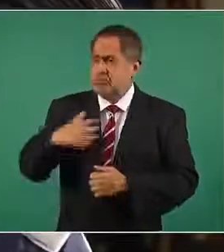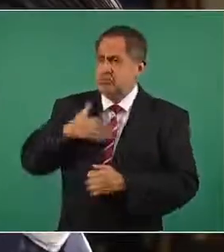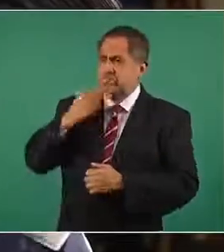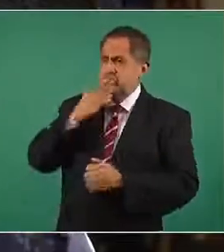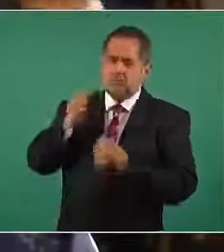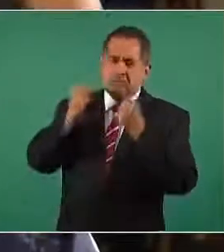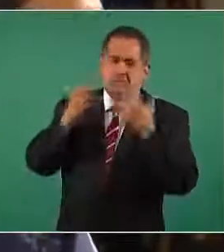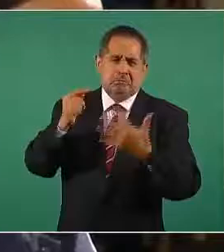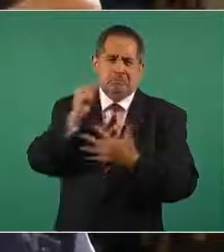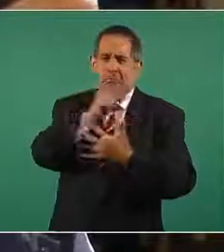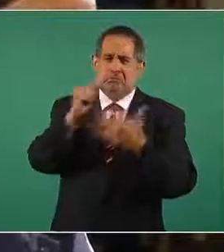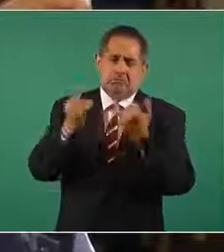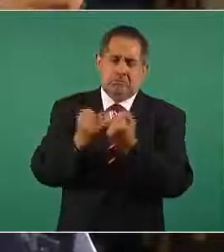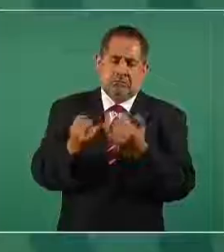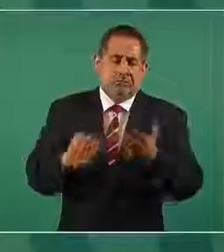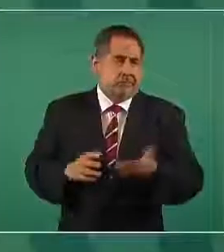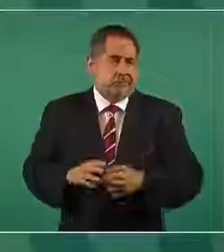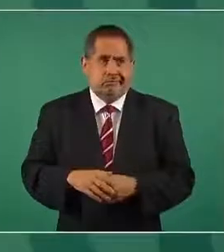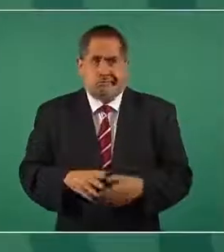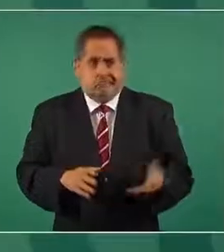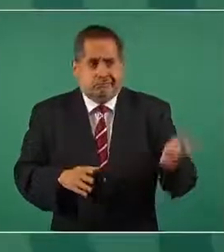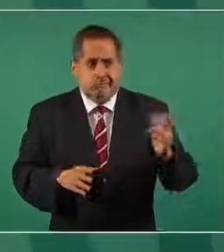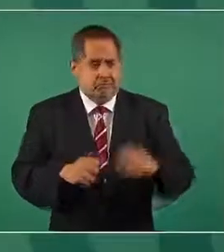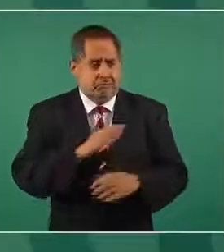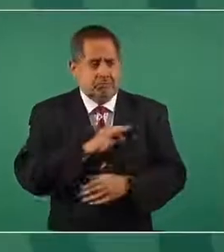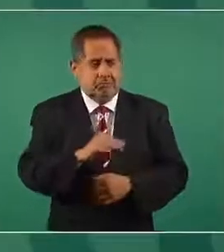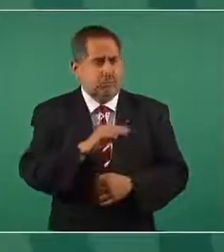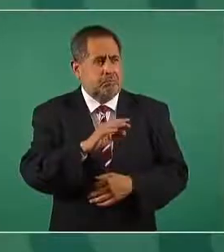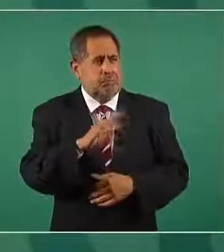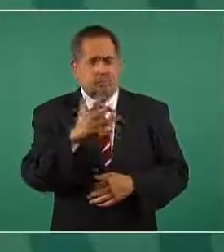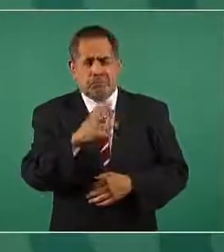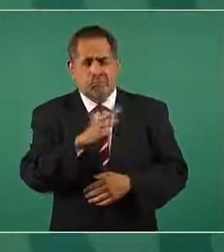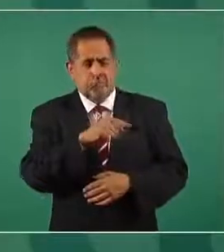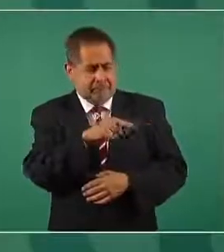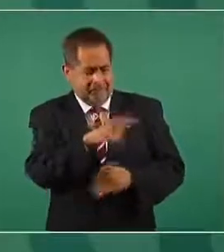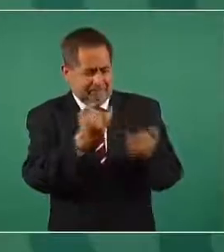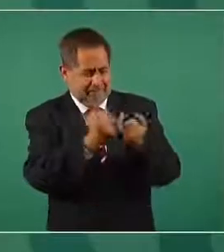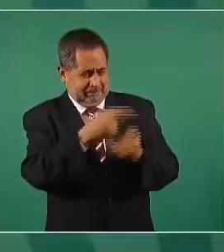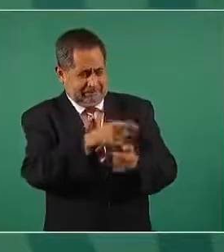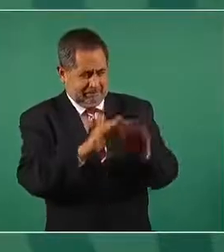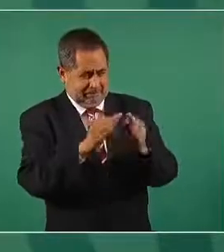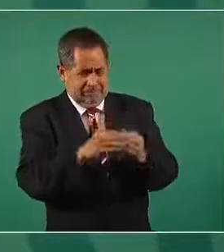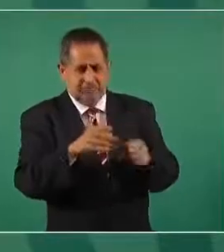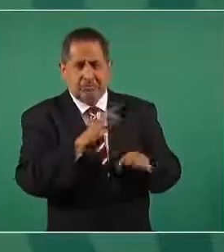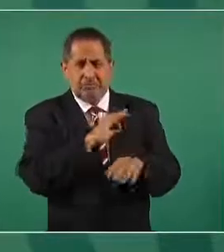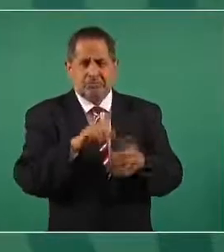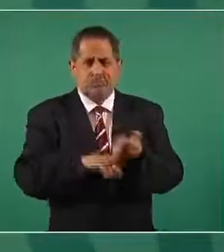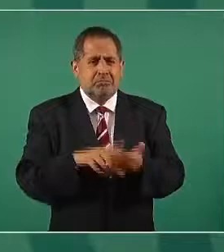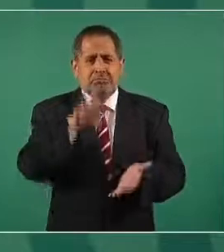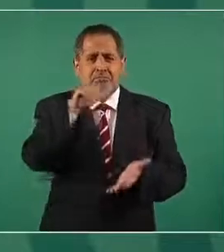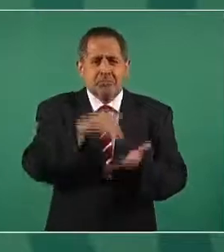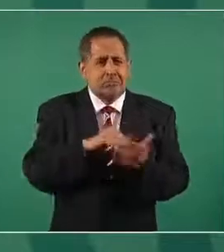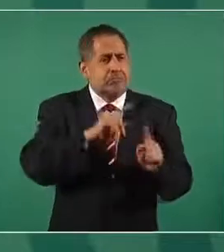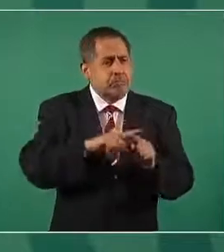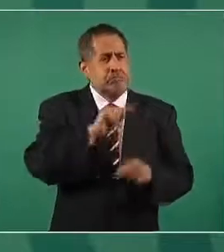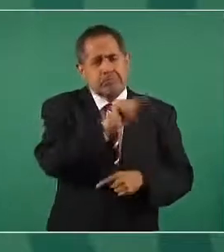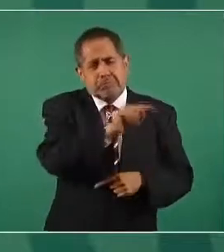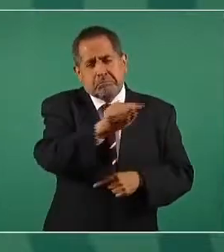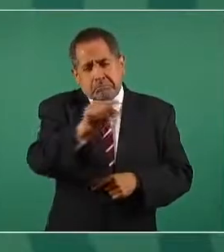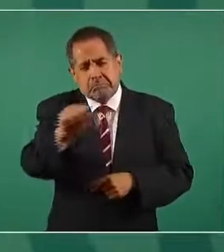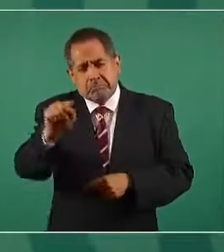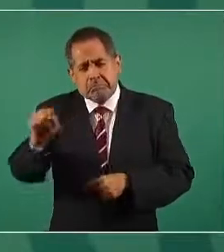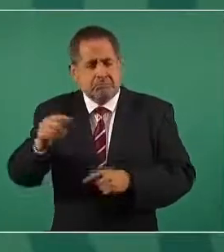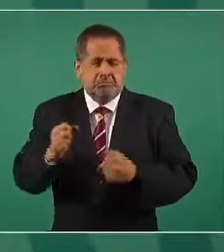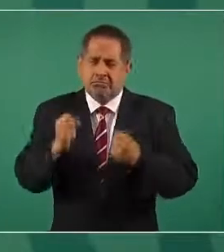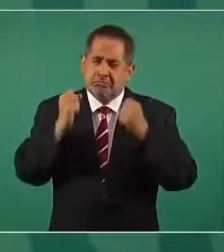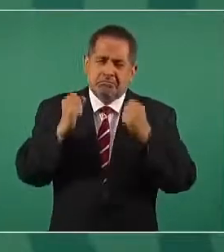Sonora hay varios. Pues deben de haber de ese tipo como unos 5,000 casos.